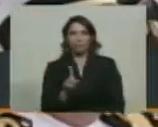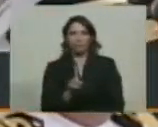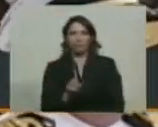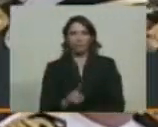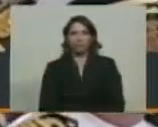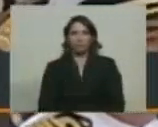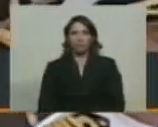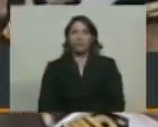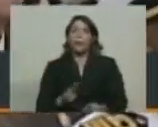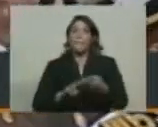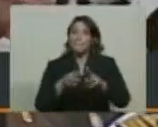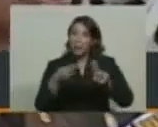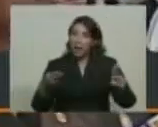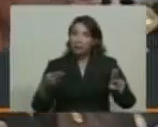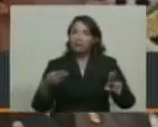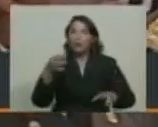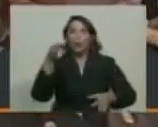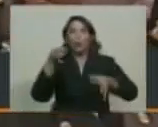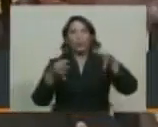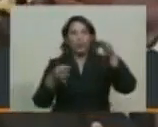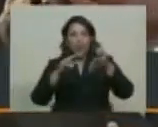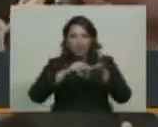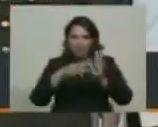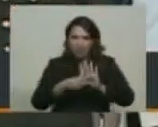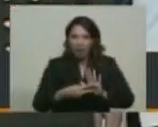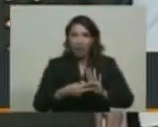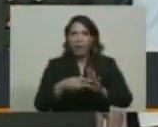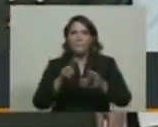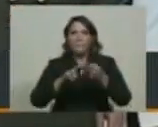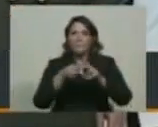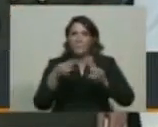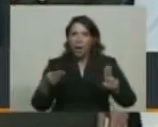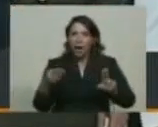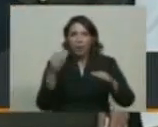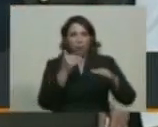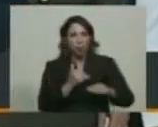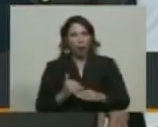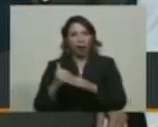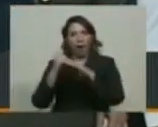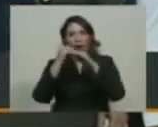Es la paz de la justicia, la paz de los iguales,